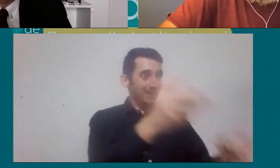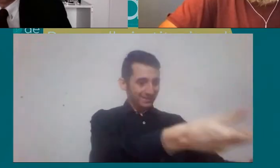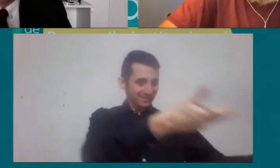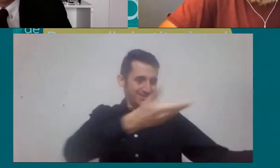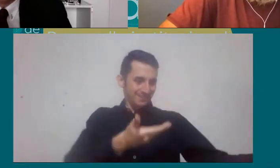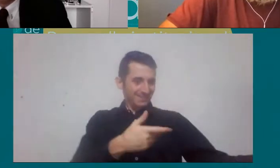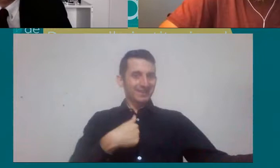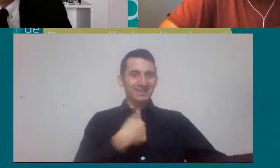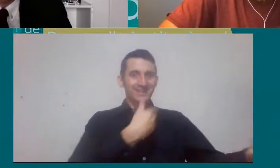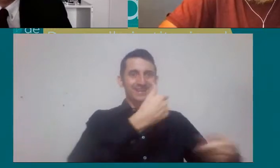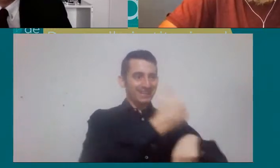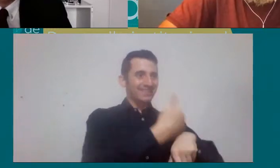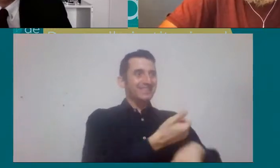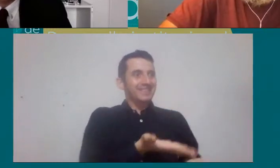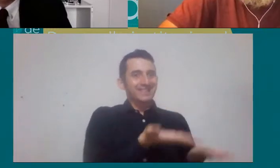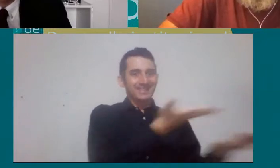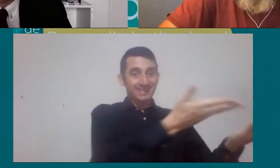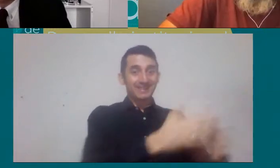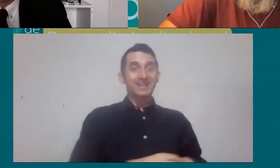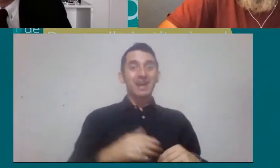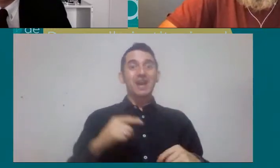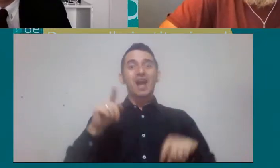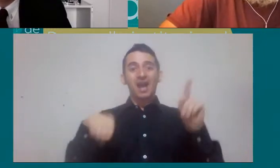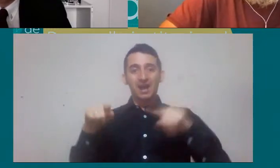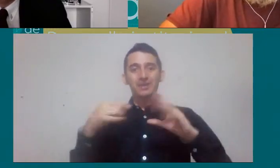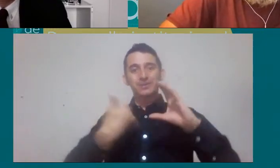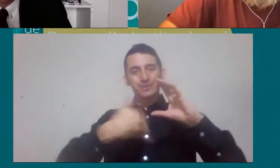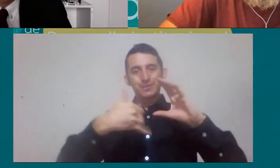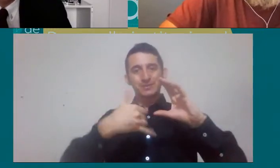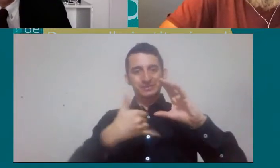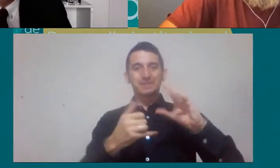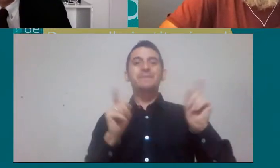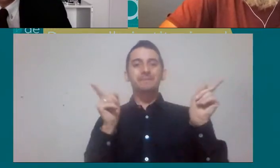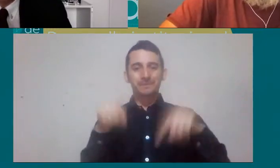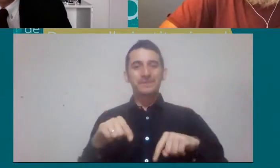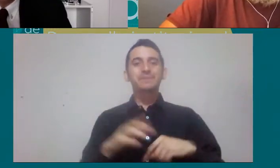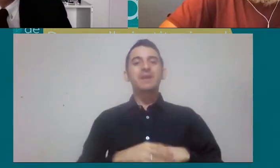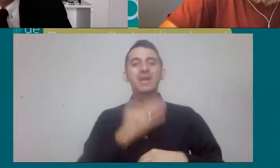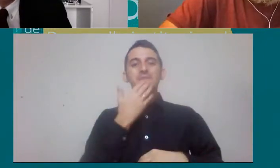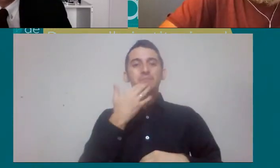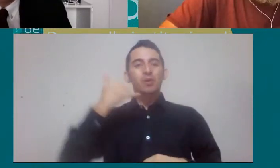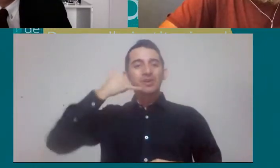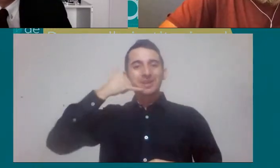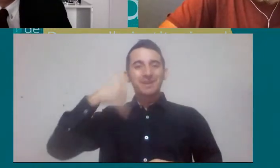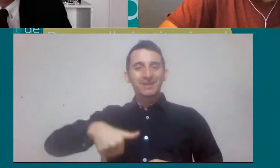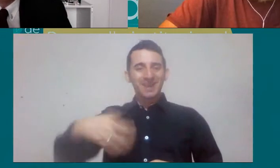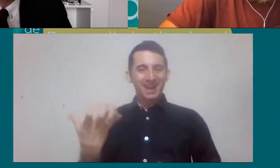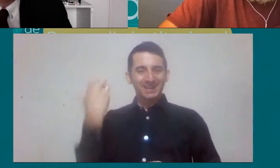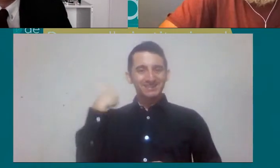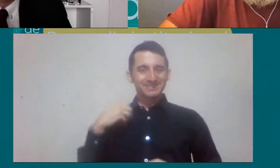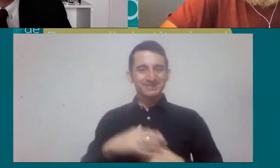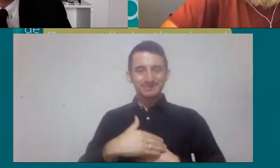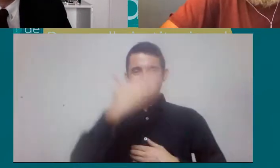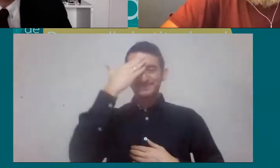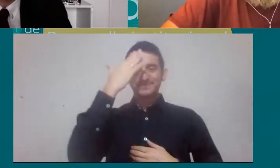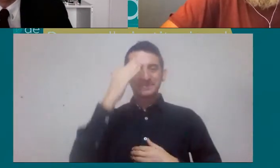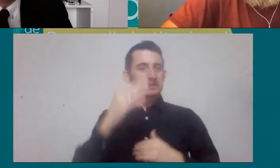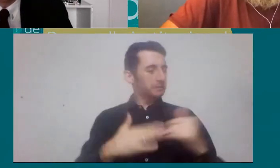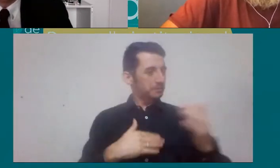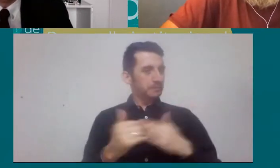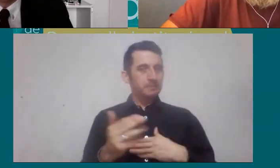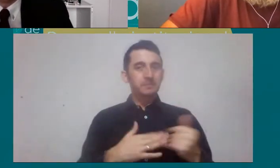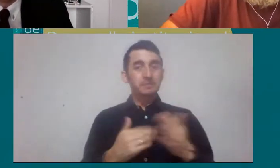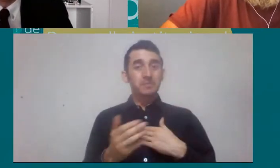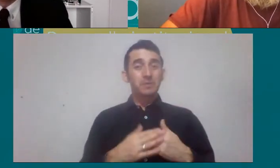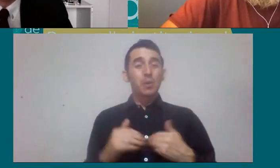creativas las soluciones, grupo de WhatsApp, llamadas telefónicas puras y duras al fijo, pero claro, esto exige de un